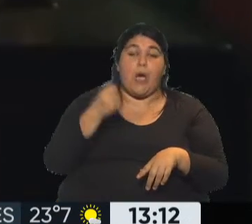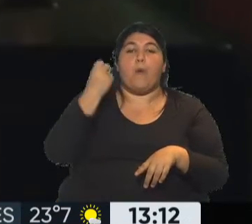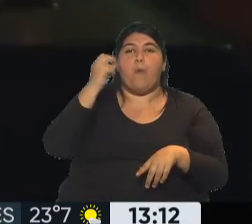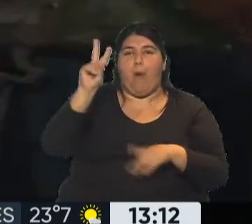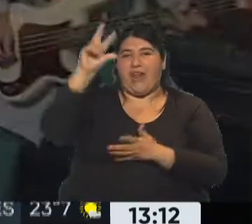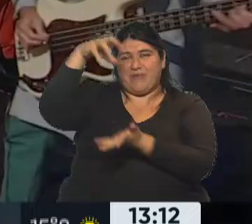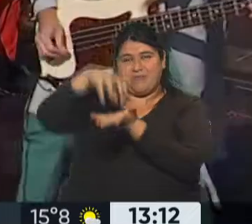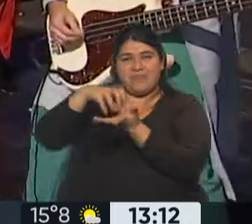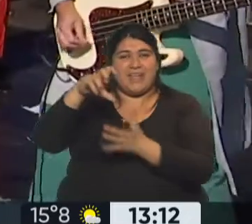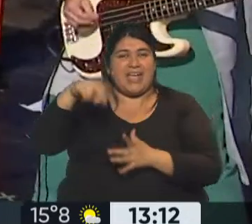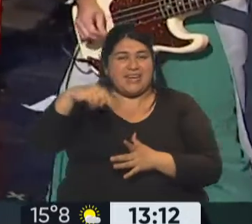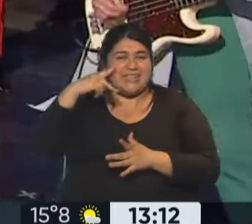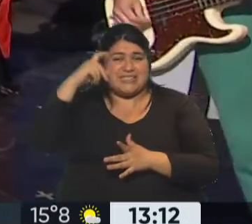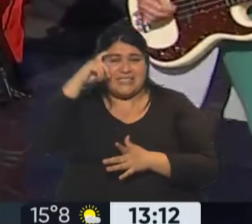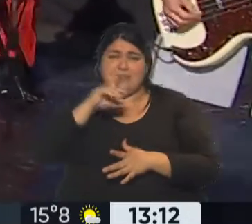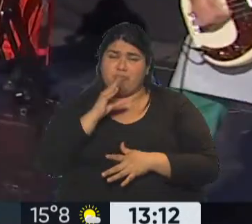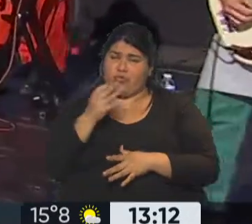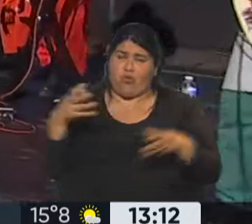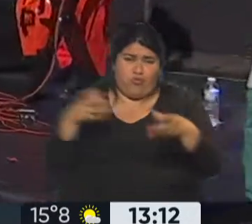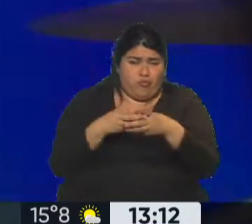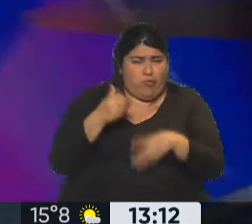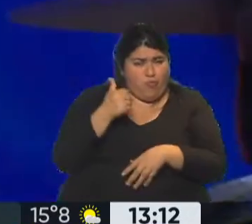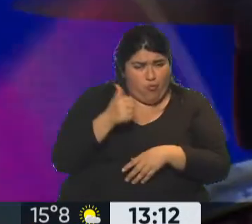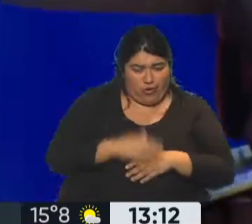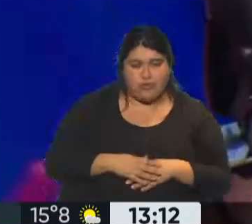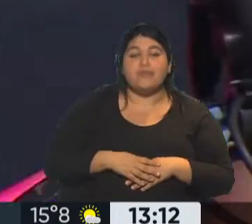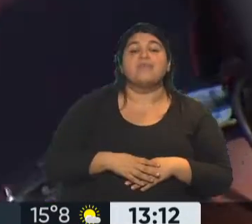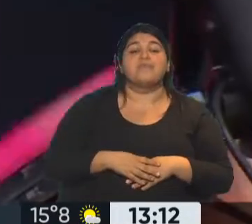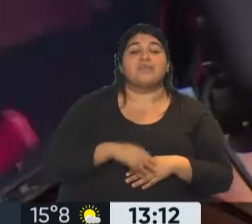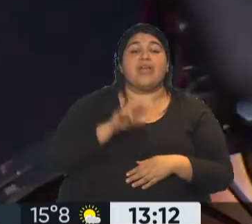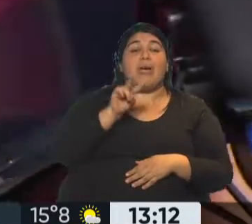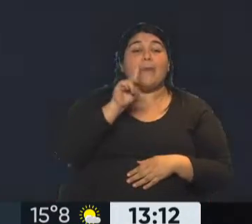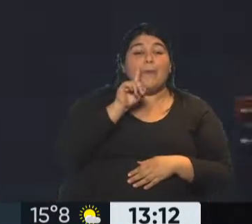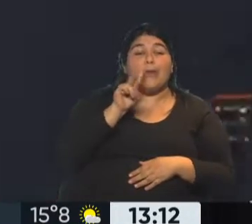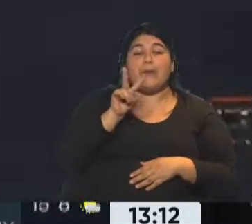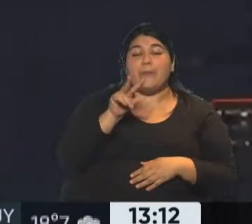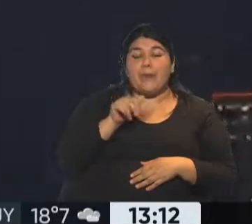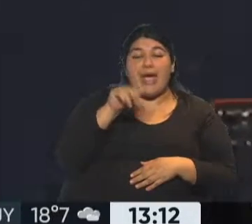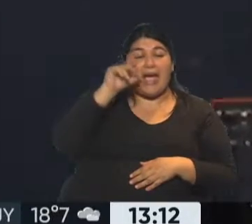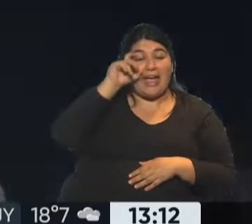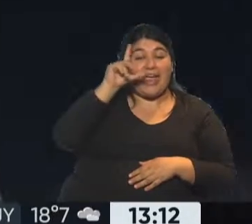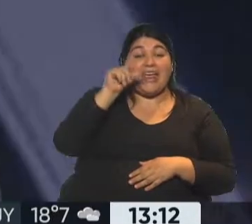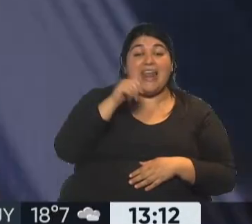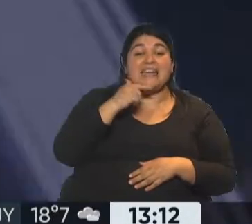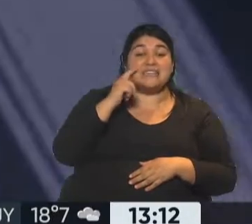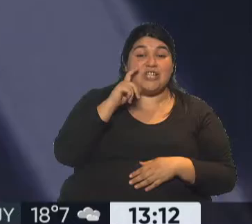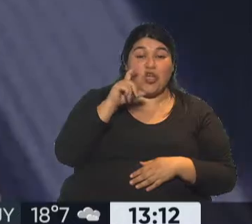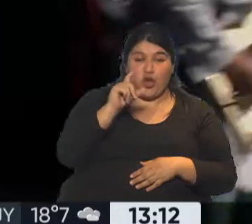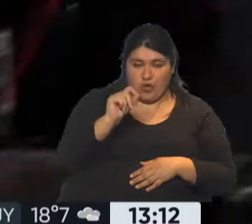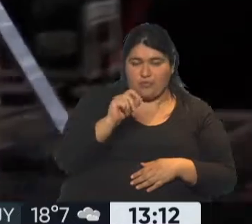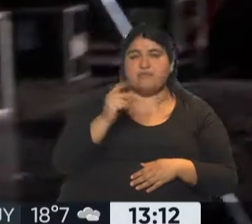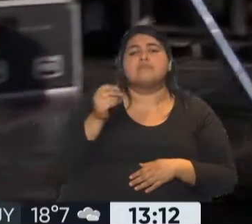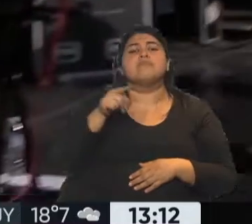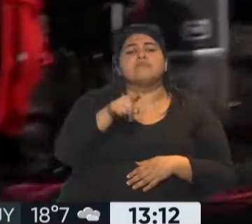videos, protagonizando. Son muy buenos actores. Me voy con Viva Elástico porque después de que vamos a ver a Rayos Láser, vamos para